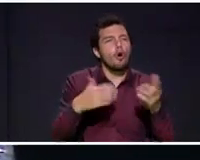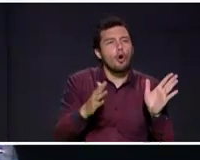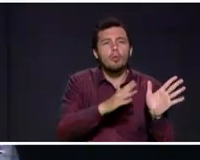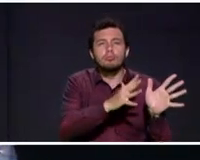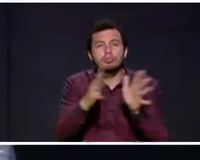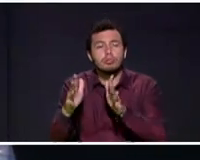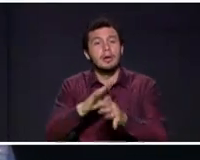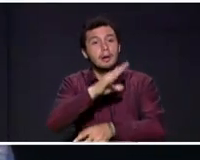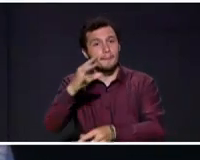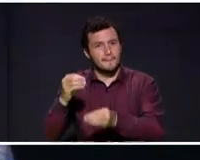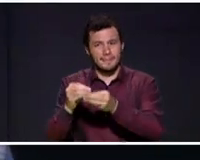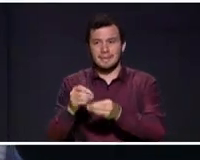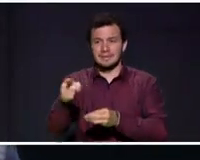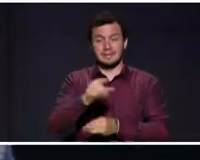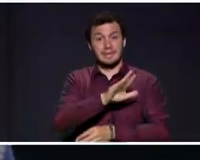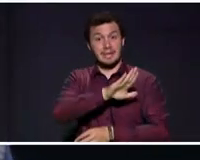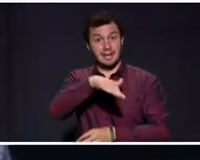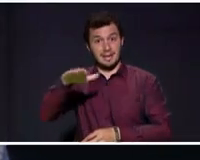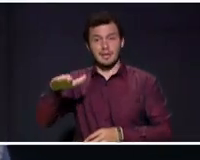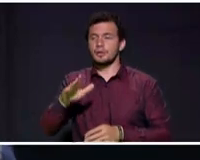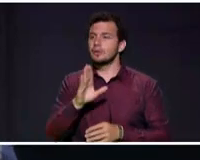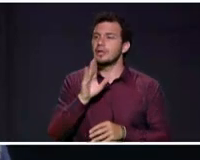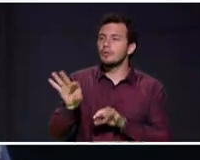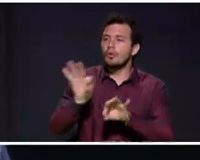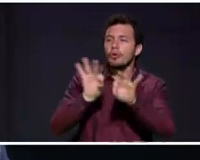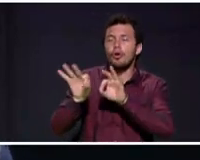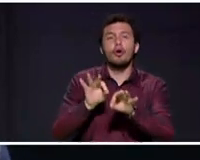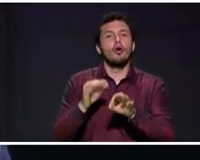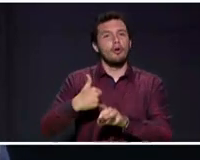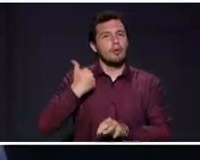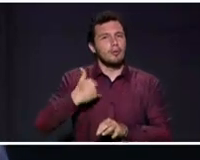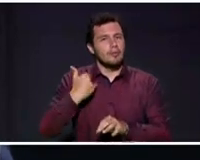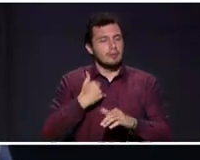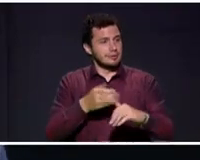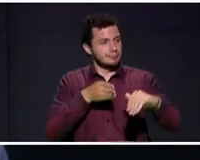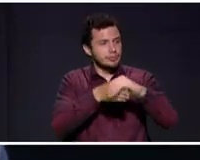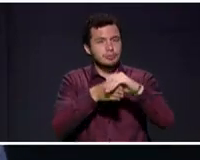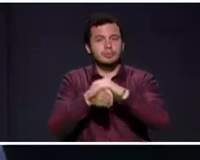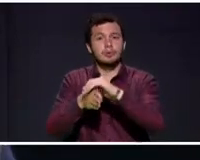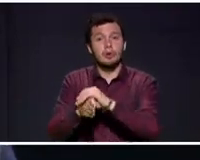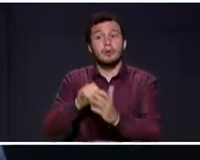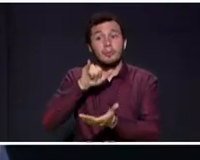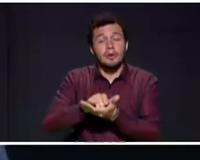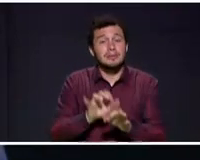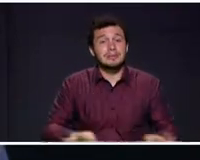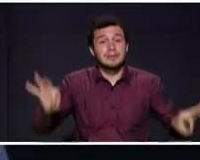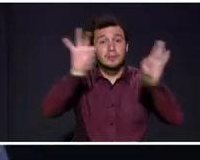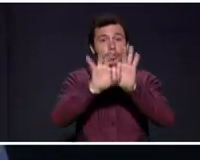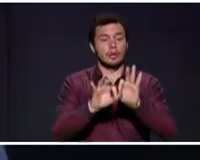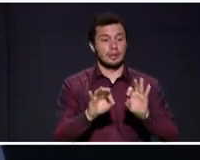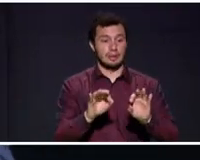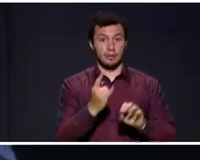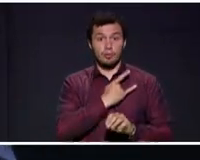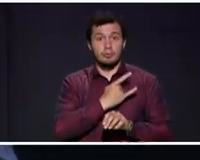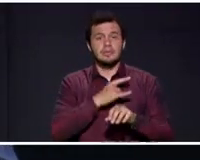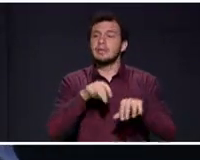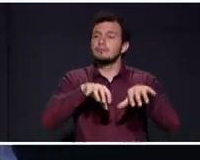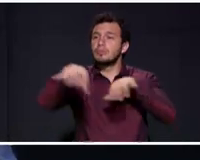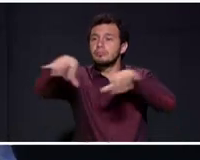sean las subregiones del departamento por eso es vital trabajar muy fuerte en la regionalización de la educación superior en antioquia